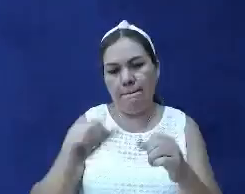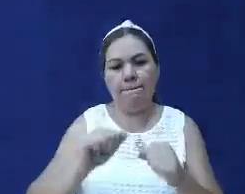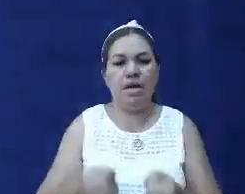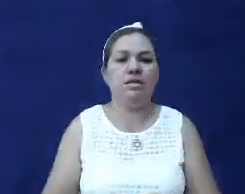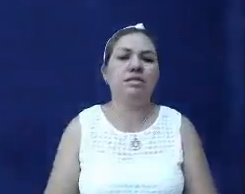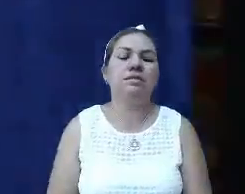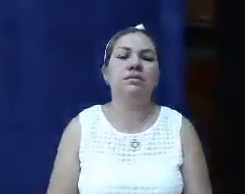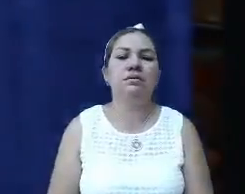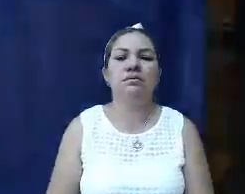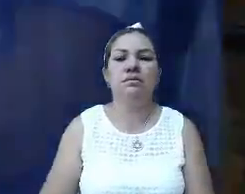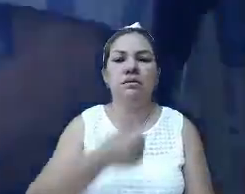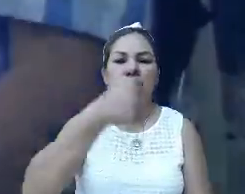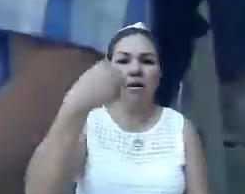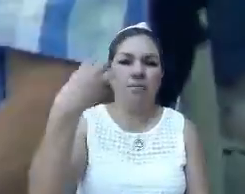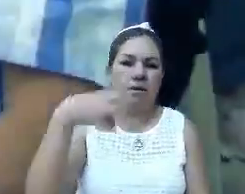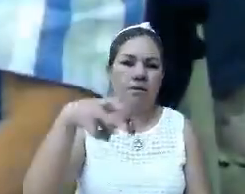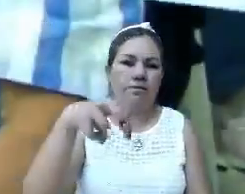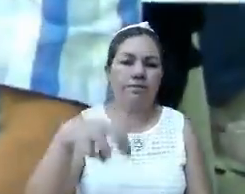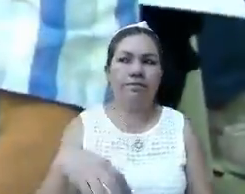¿Cuántos dicen amén?